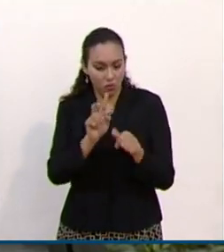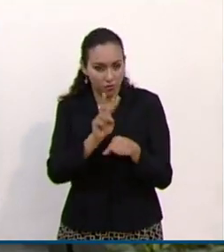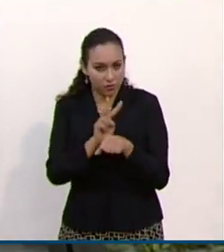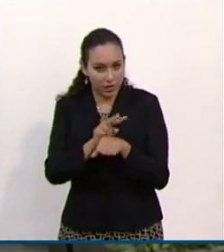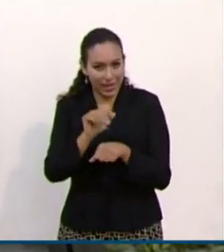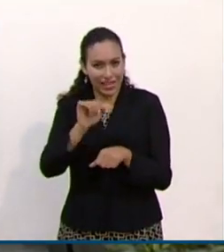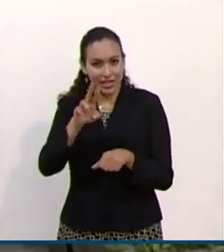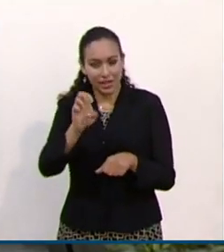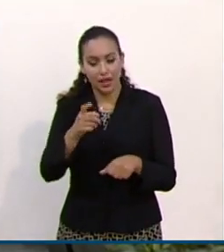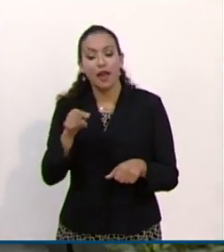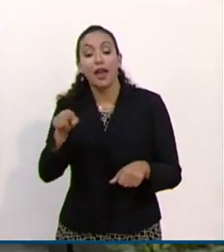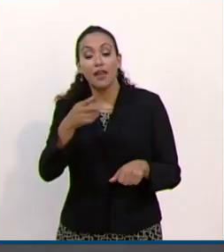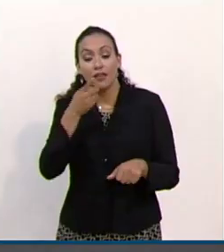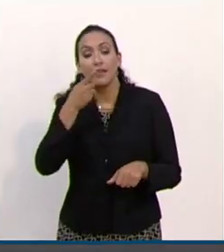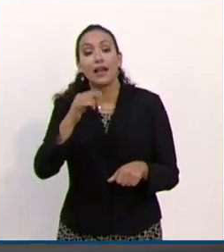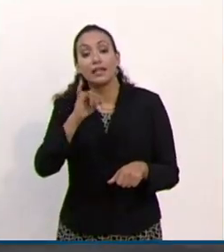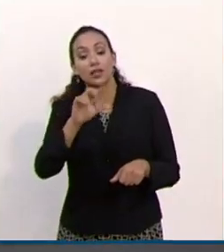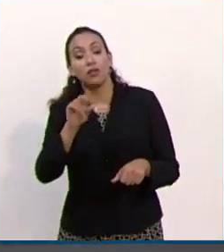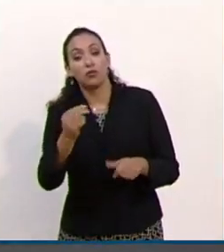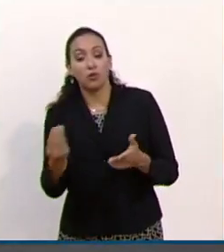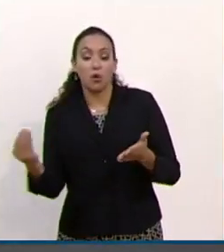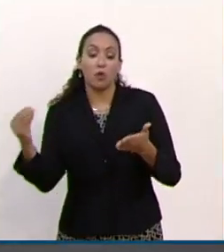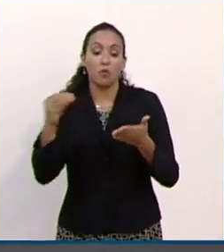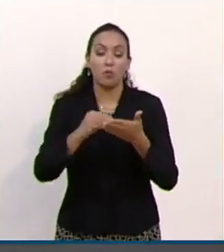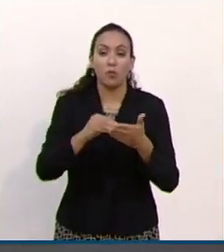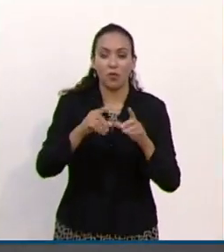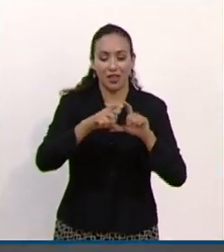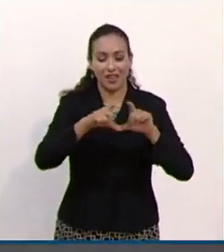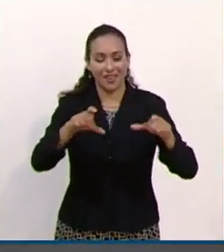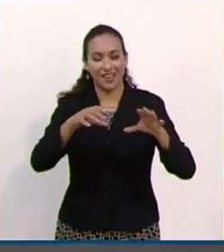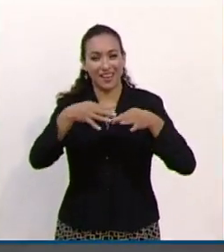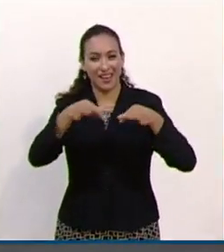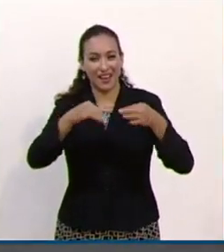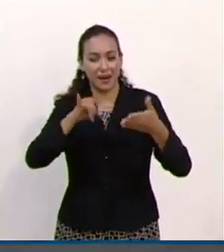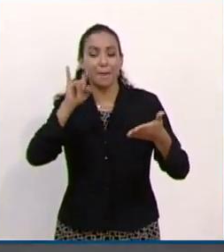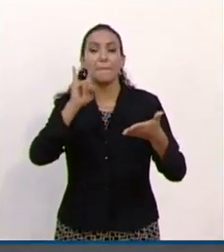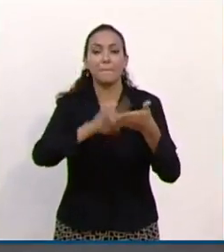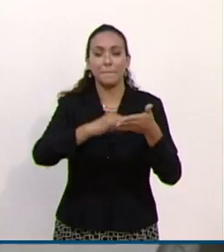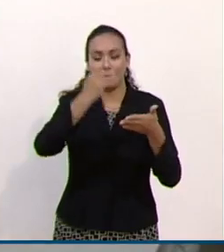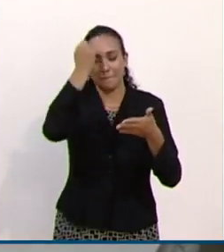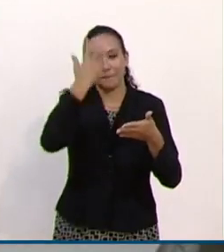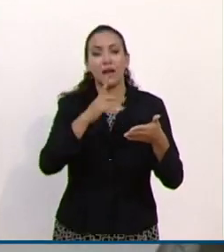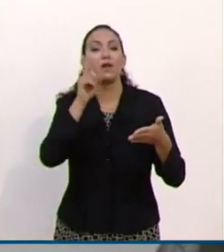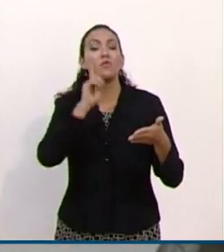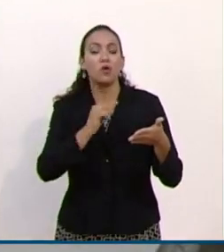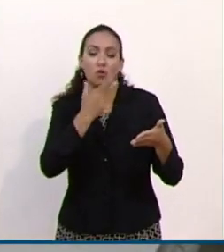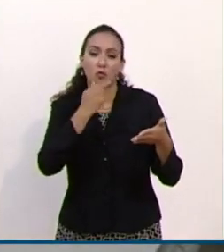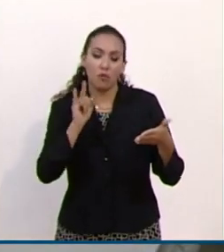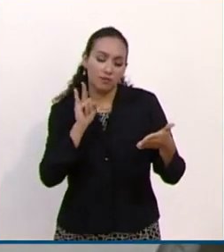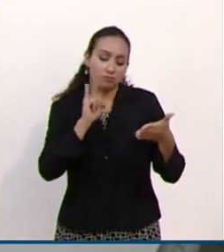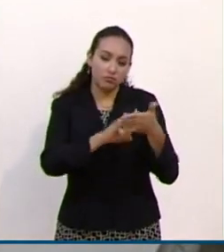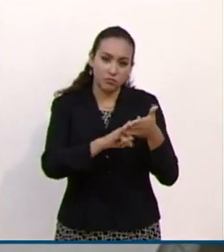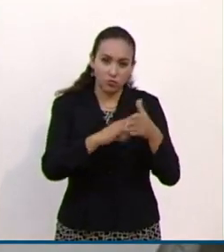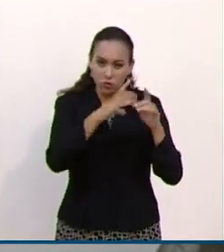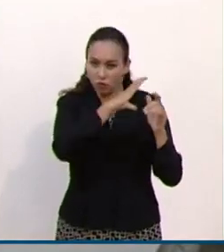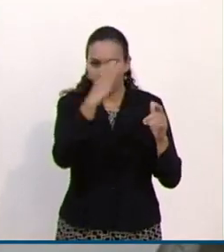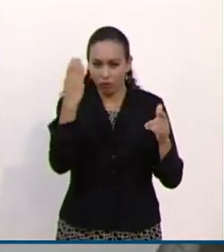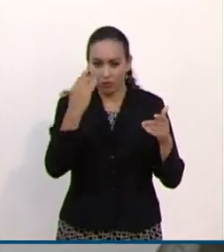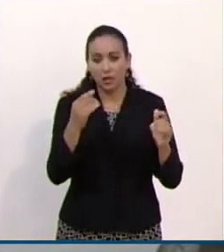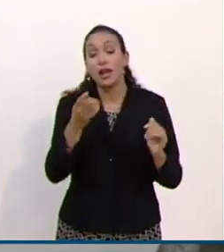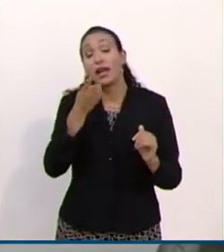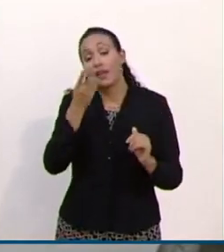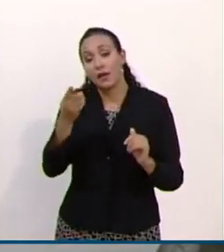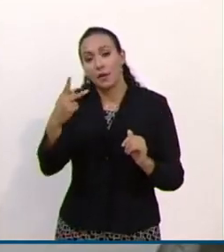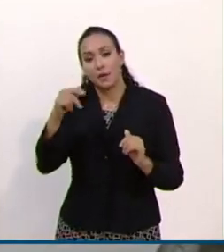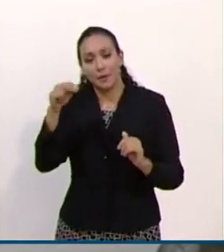si es procedente incluir en la boleta de la elección presidencial la imagen de las candidatas y el candidato, como lo solicitó el Partido